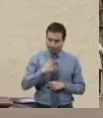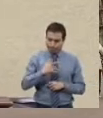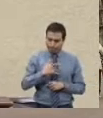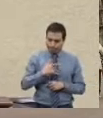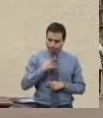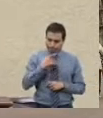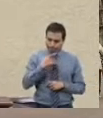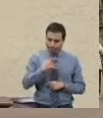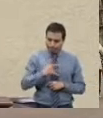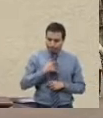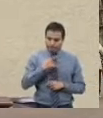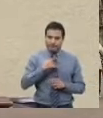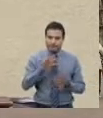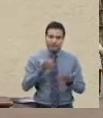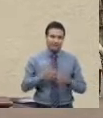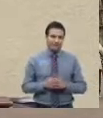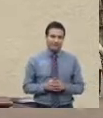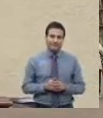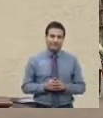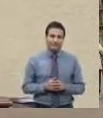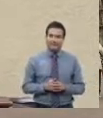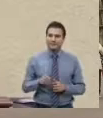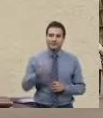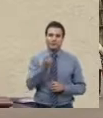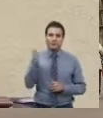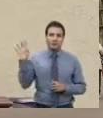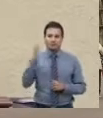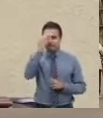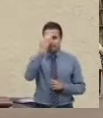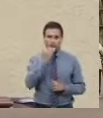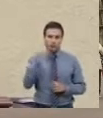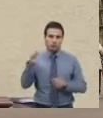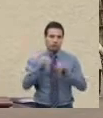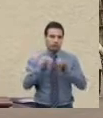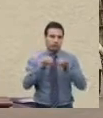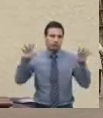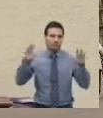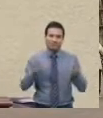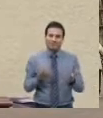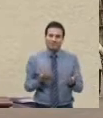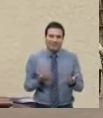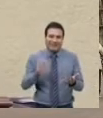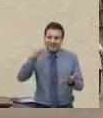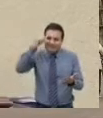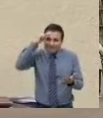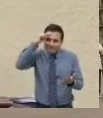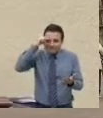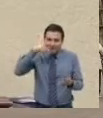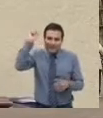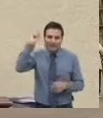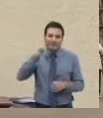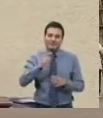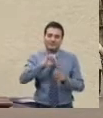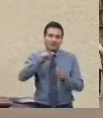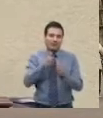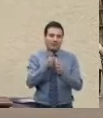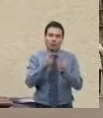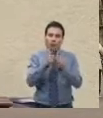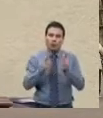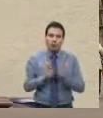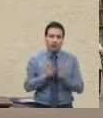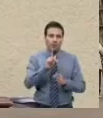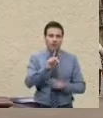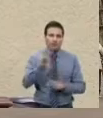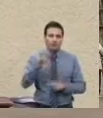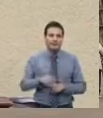un abierto y claro propósito que no puede esconderse, que resulta evidente, diría yo, influir en la